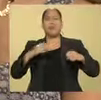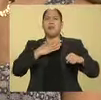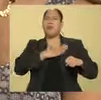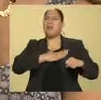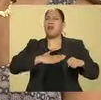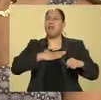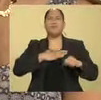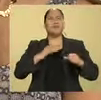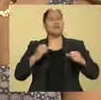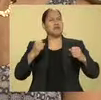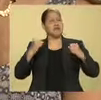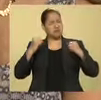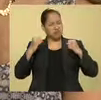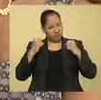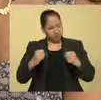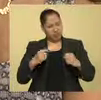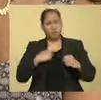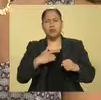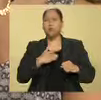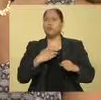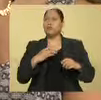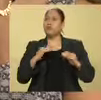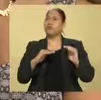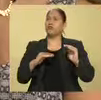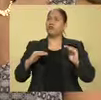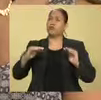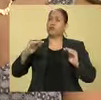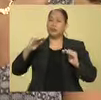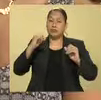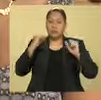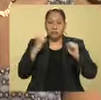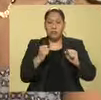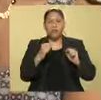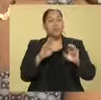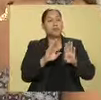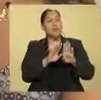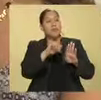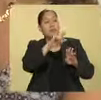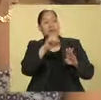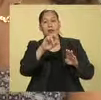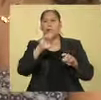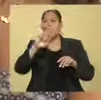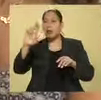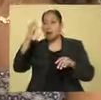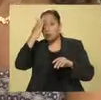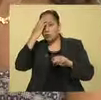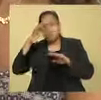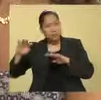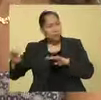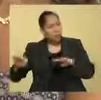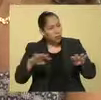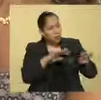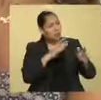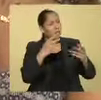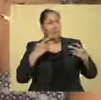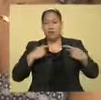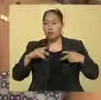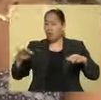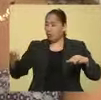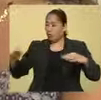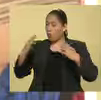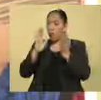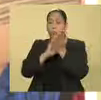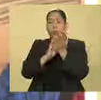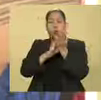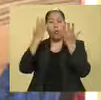placentera seguridad que se tiene ante el reconocimiento de terceras personas. Okay. Es